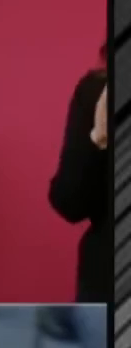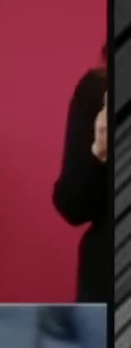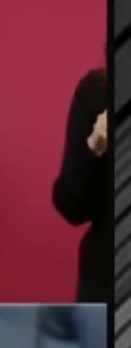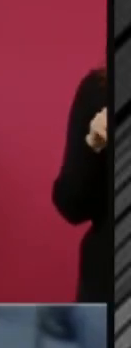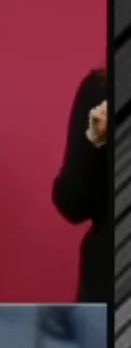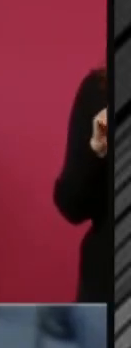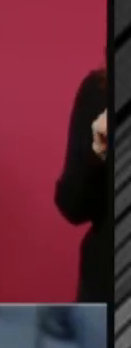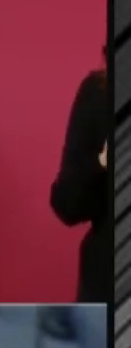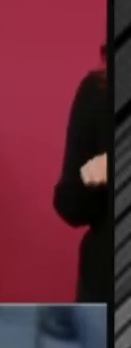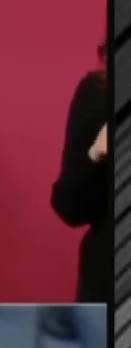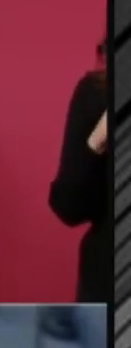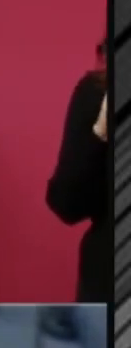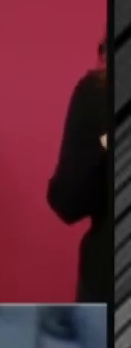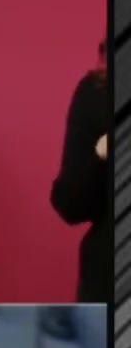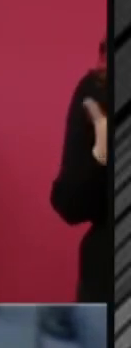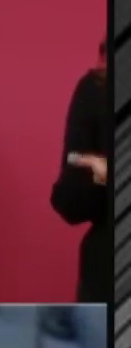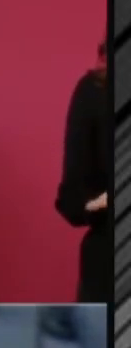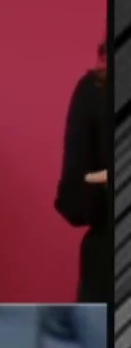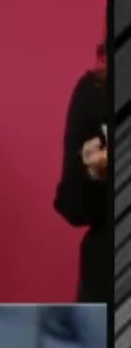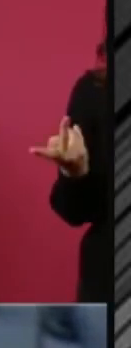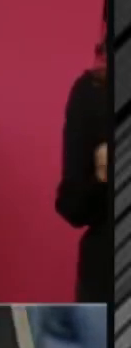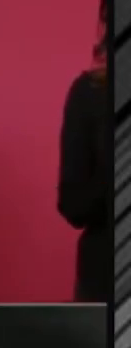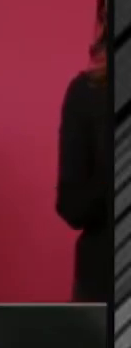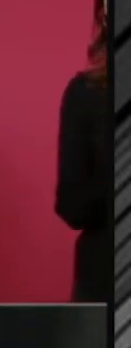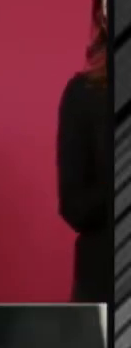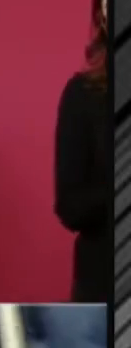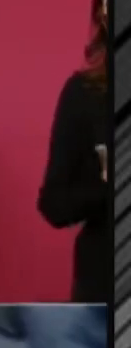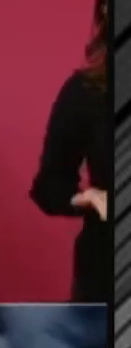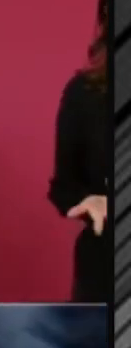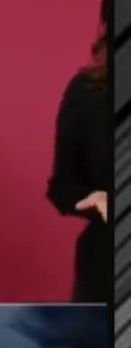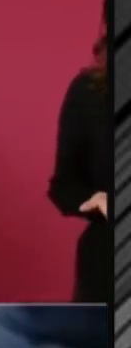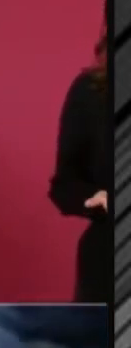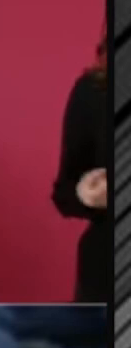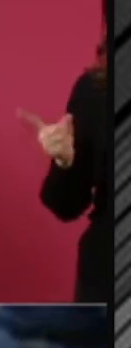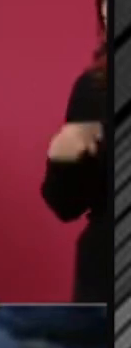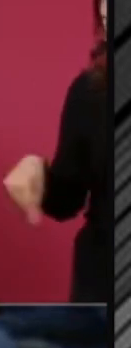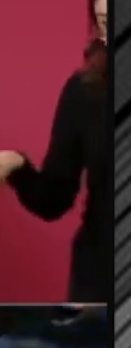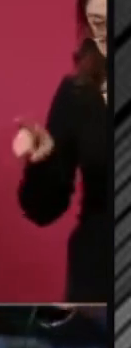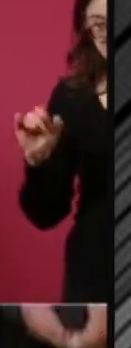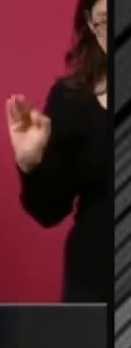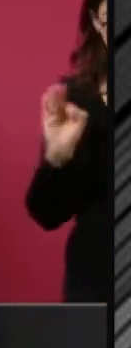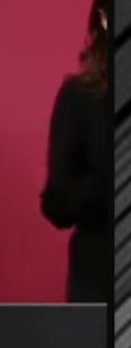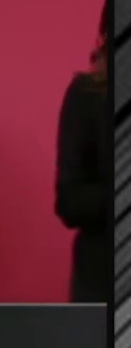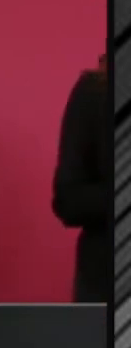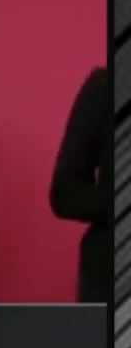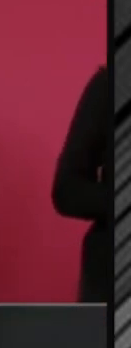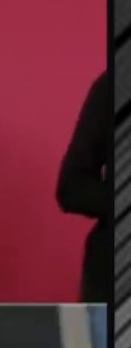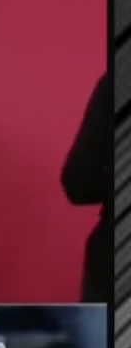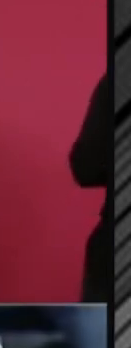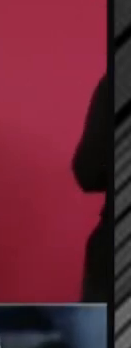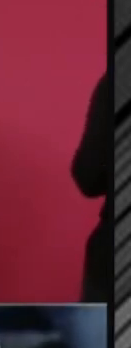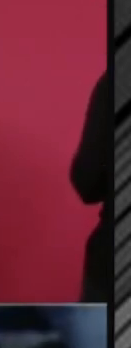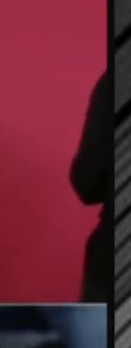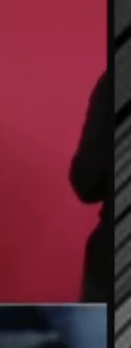Amigos y amigas, que tengan excelente día. Te vas a sorprender. Valiente reportero le hace impactantes revelaciones